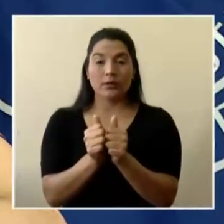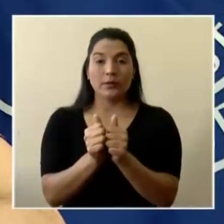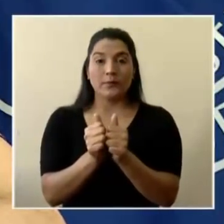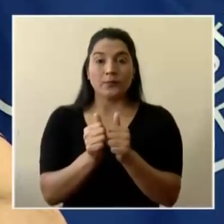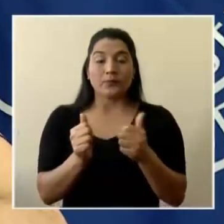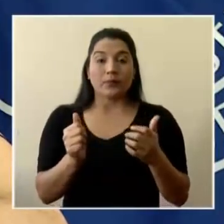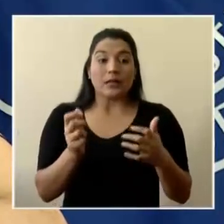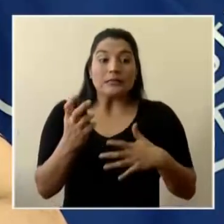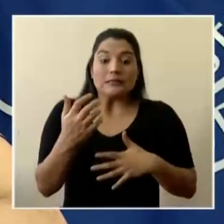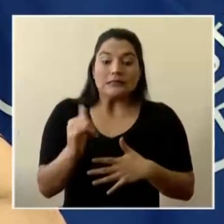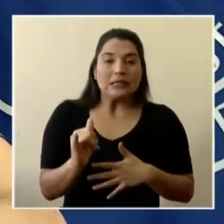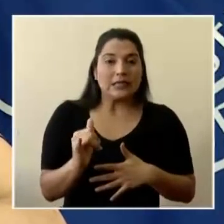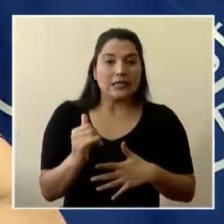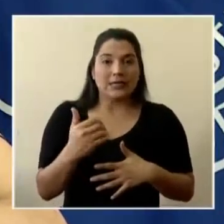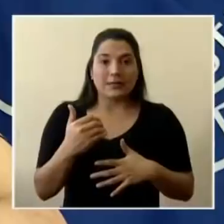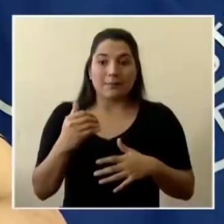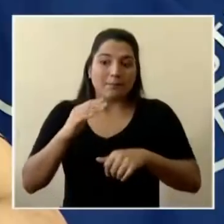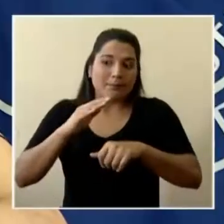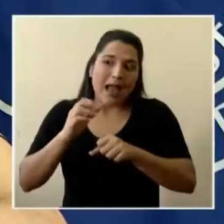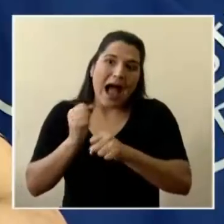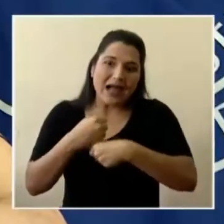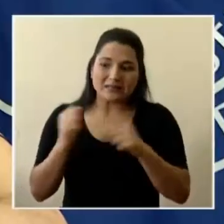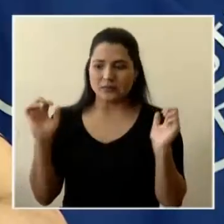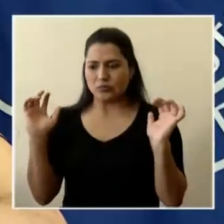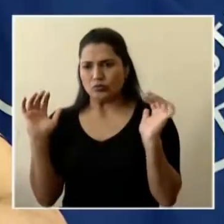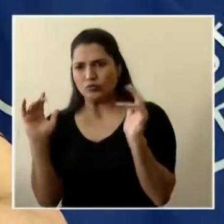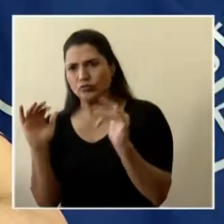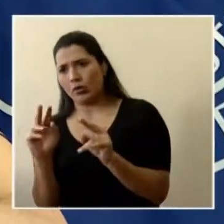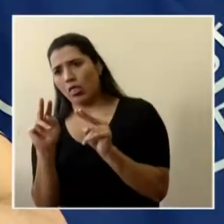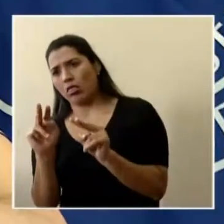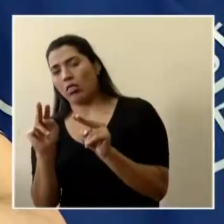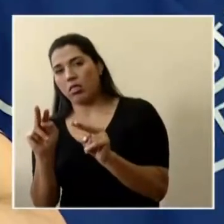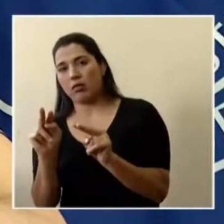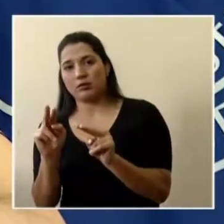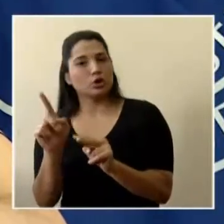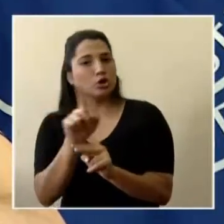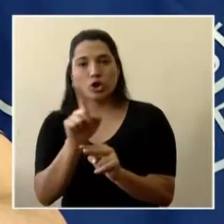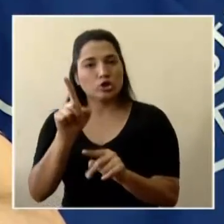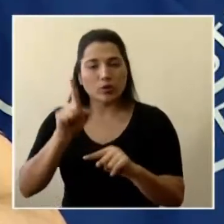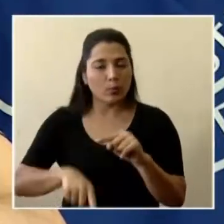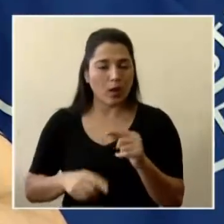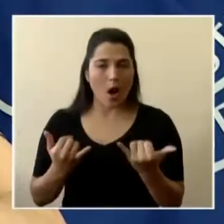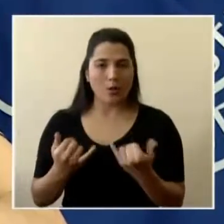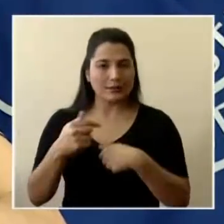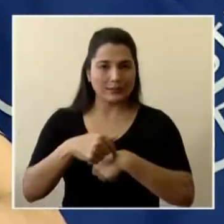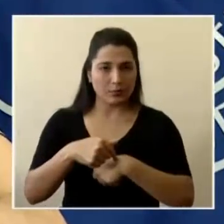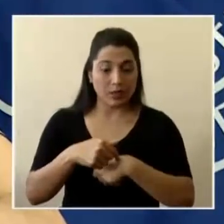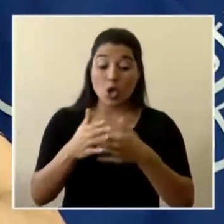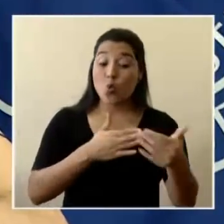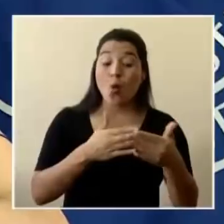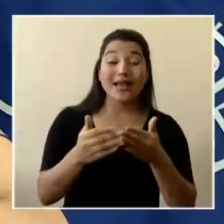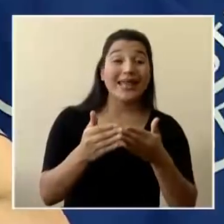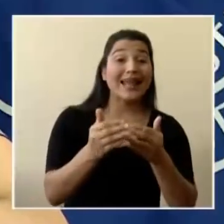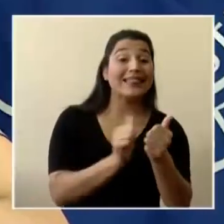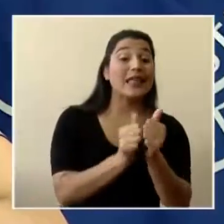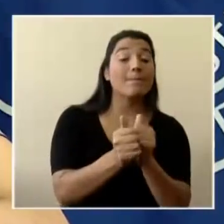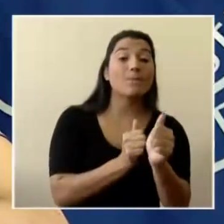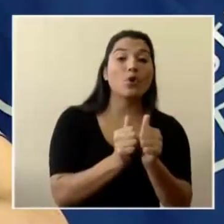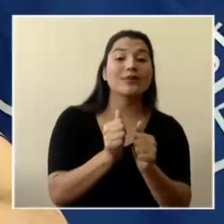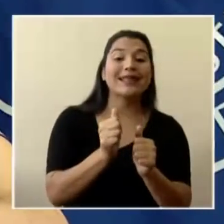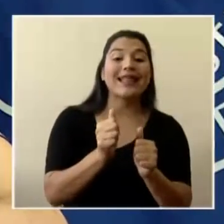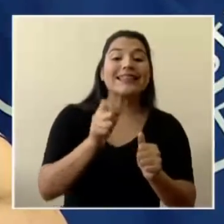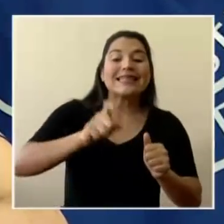ya dijimos, la parte de concentración masiva, no va, y cualquier deporte de contacto físico